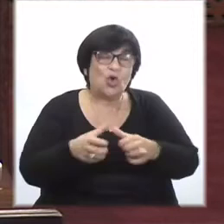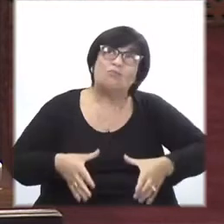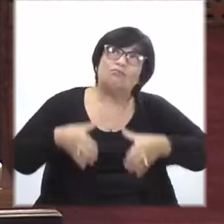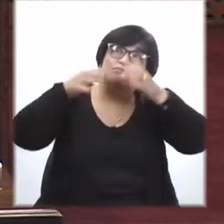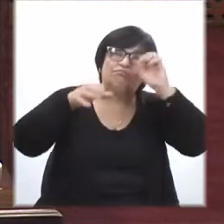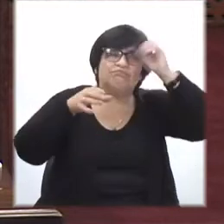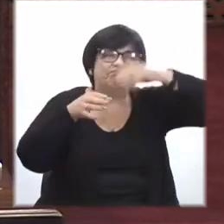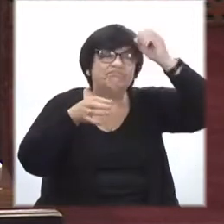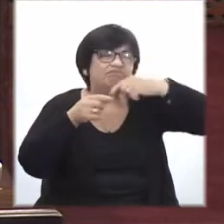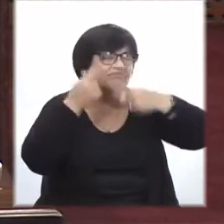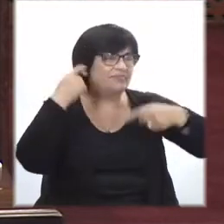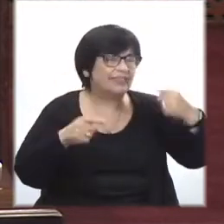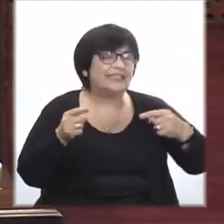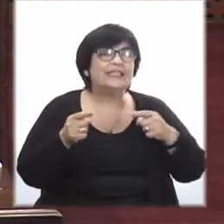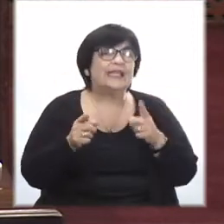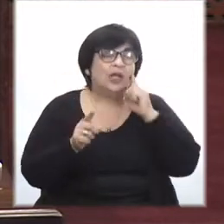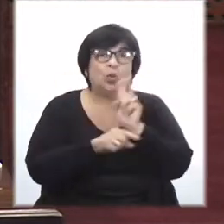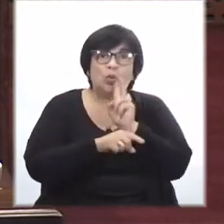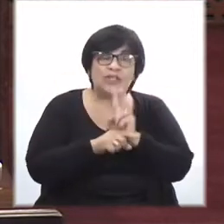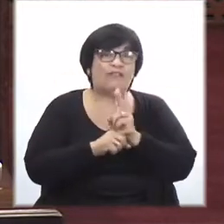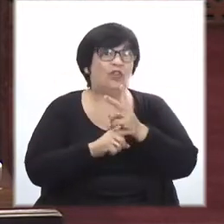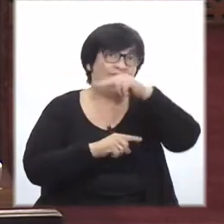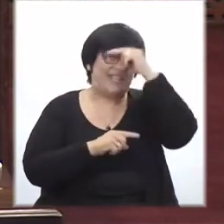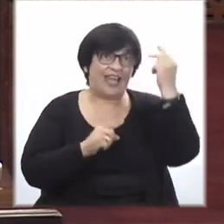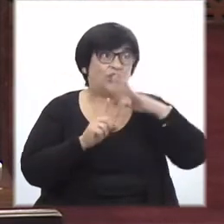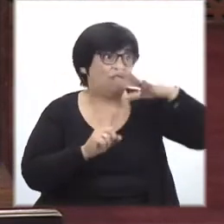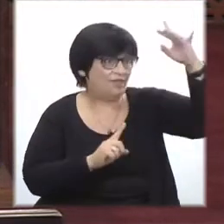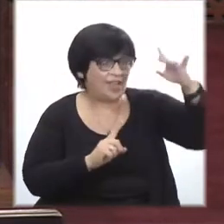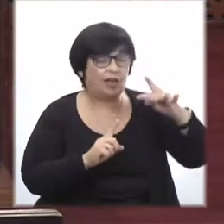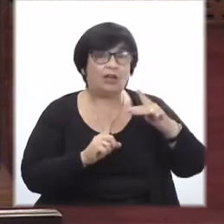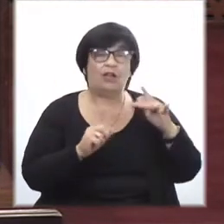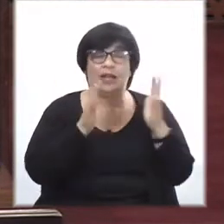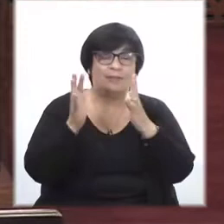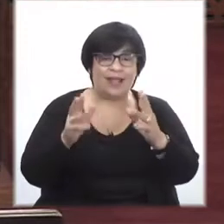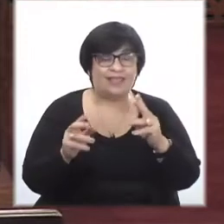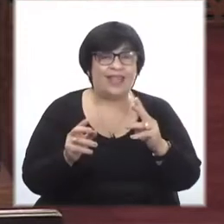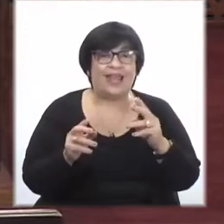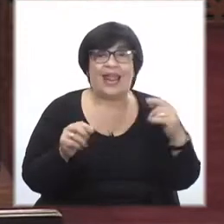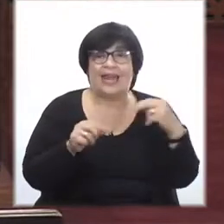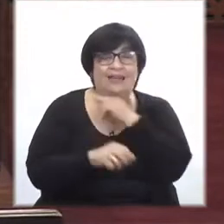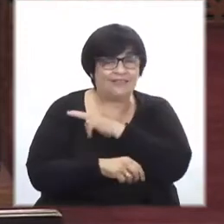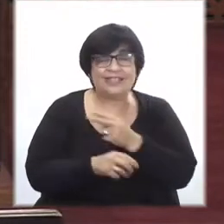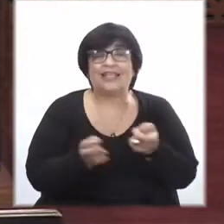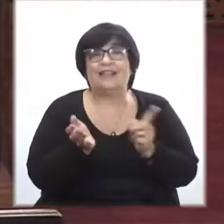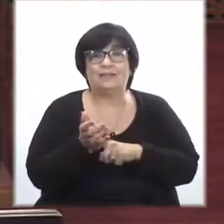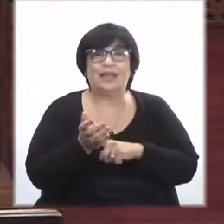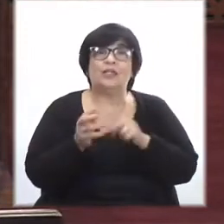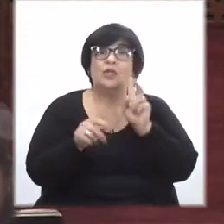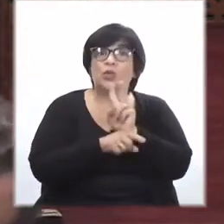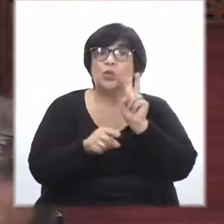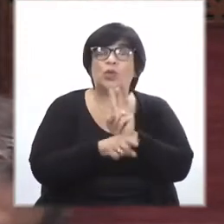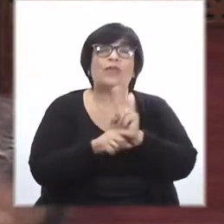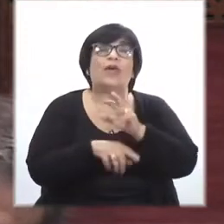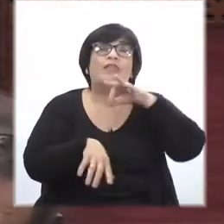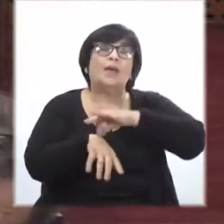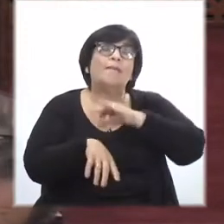cultivos forrajeros de verano o invierno y las praderas artificiales. Ni qué decir de la acción fitotécnica del doctor Alberto Berger,